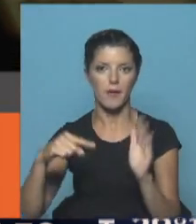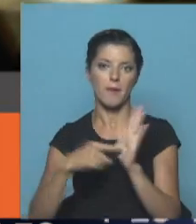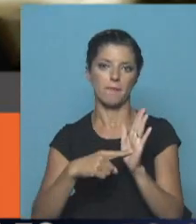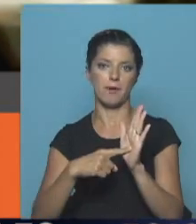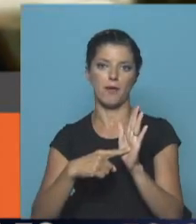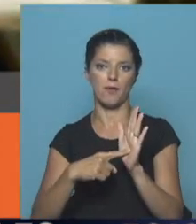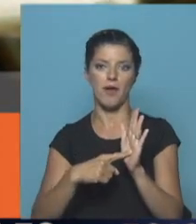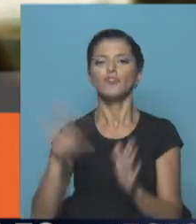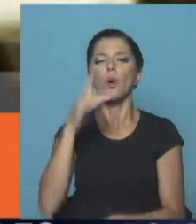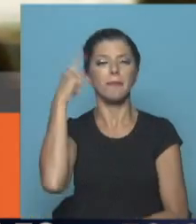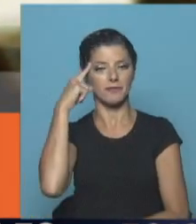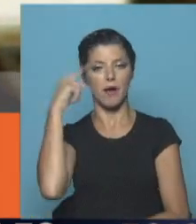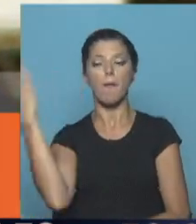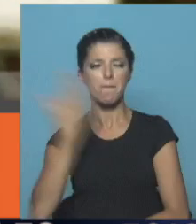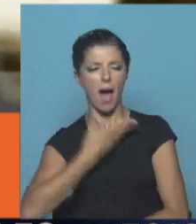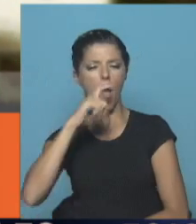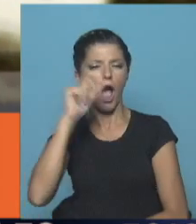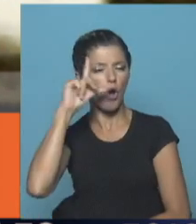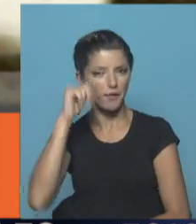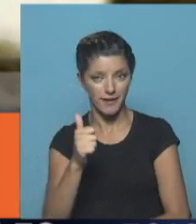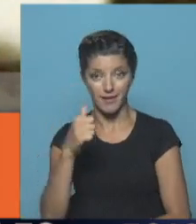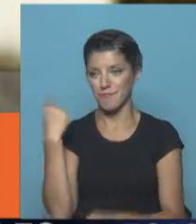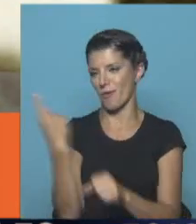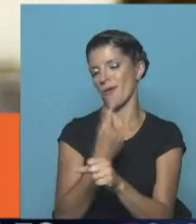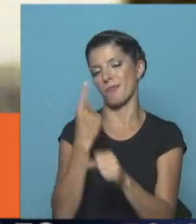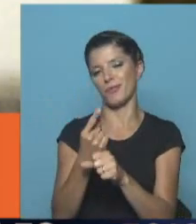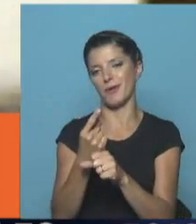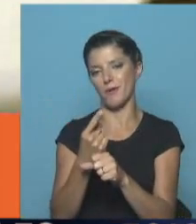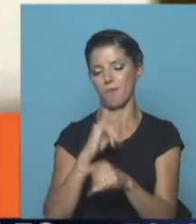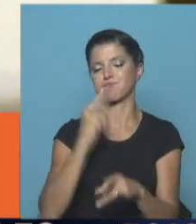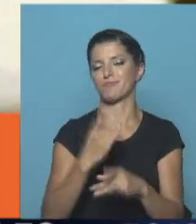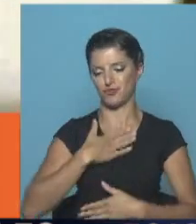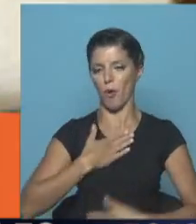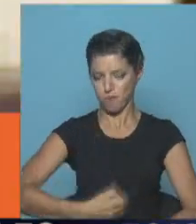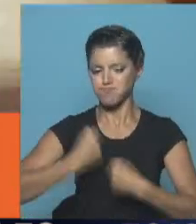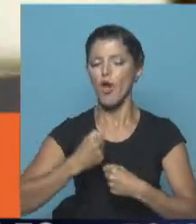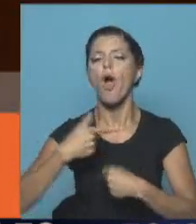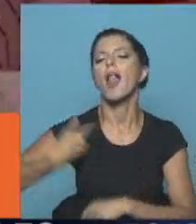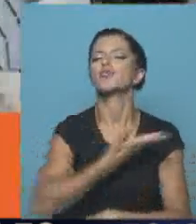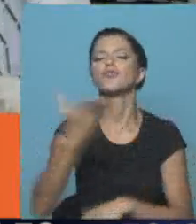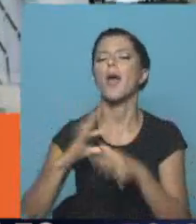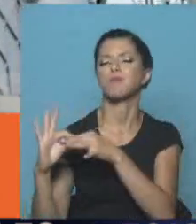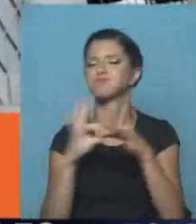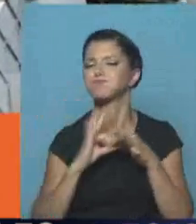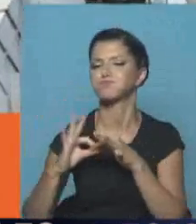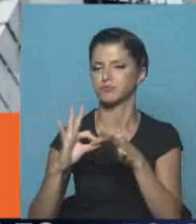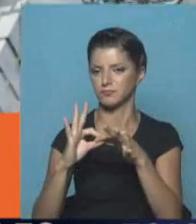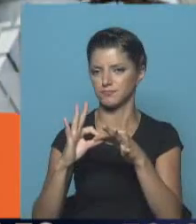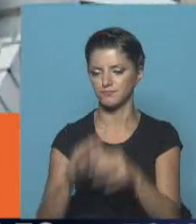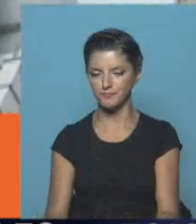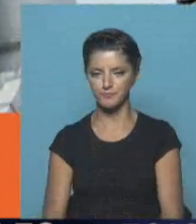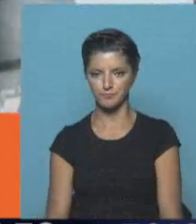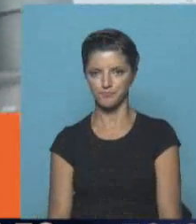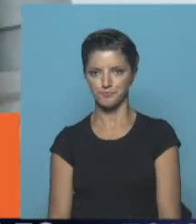poder derrotar a Correa. No nos podrán derrotar. Aquí hay un pueblo más unido que nunca. El